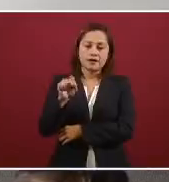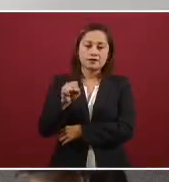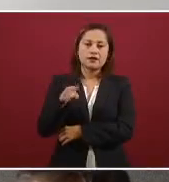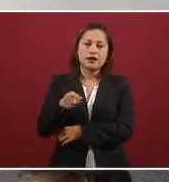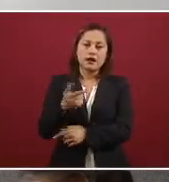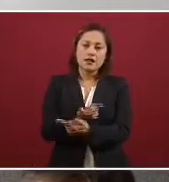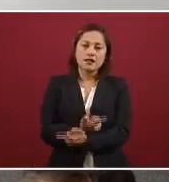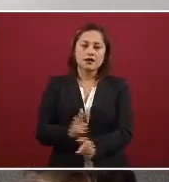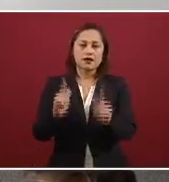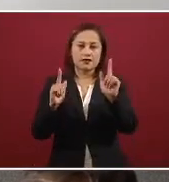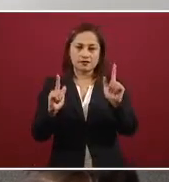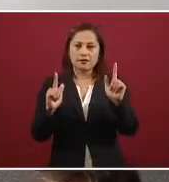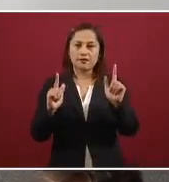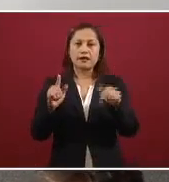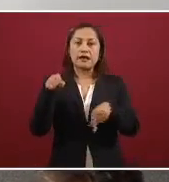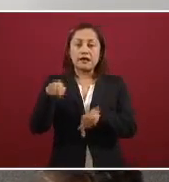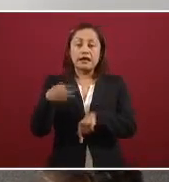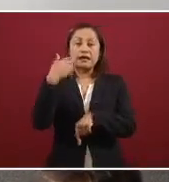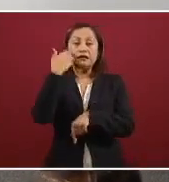mantener,